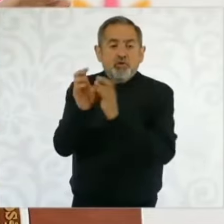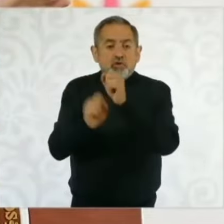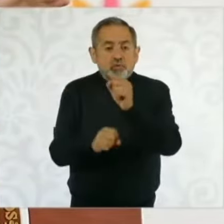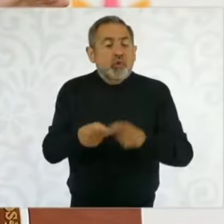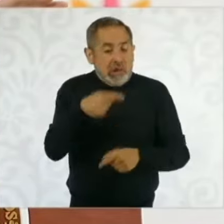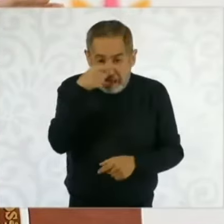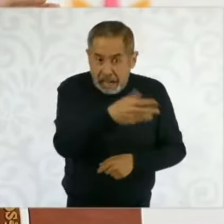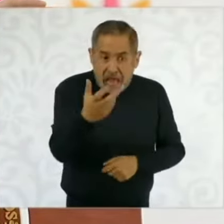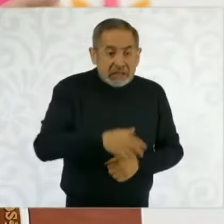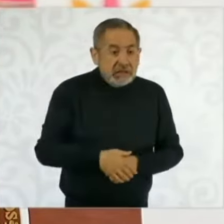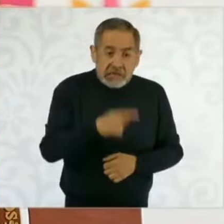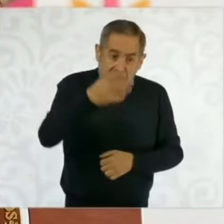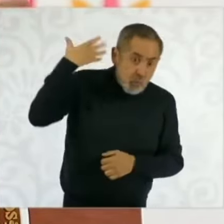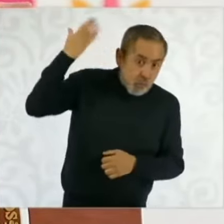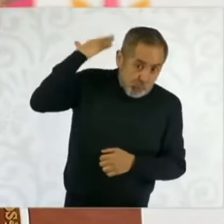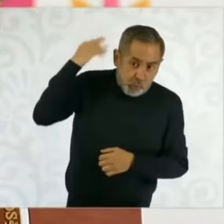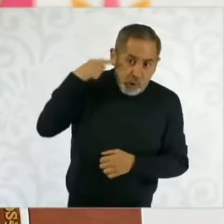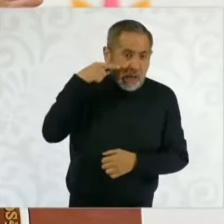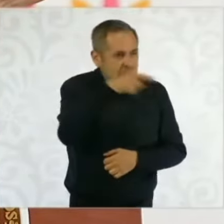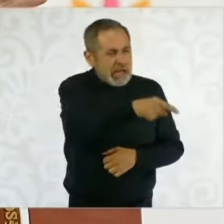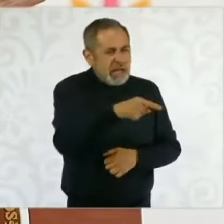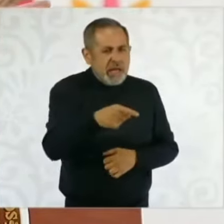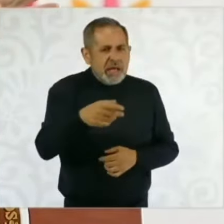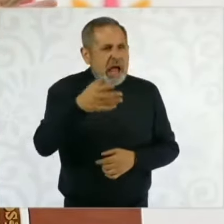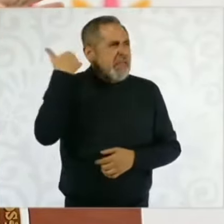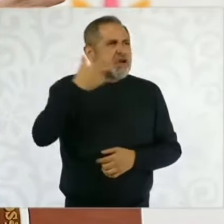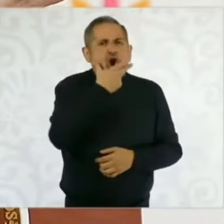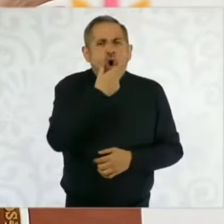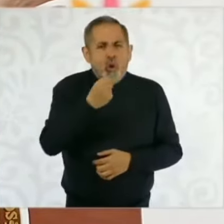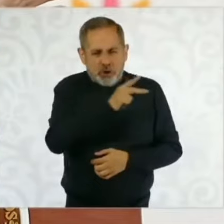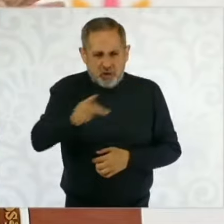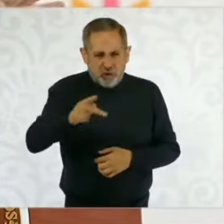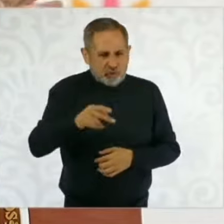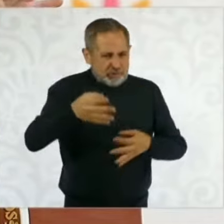ministros y ministras. Ministros creo que eran entonces puros hombres.